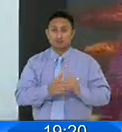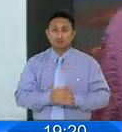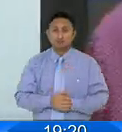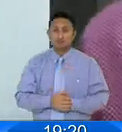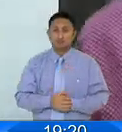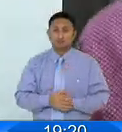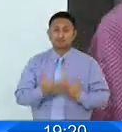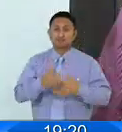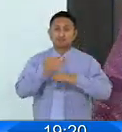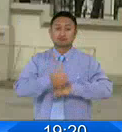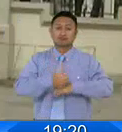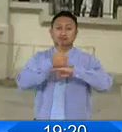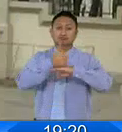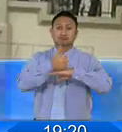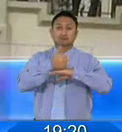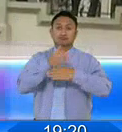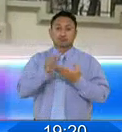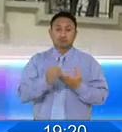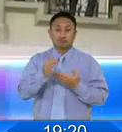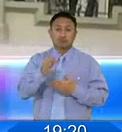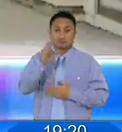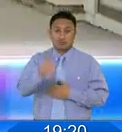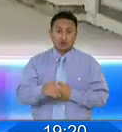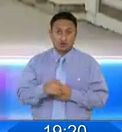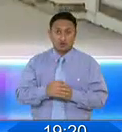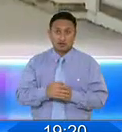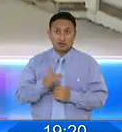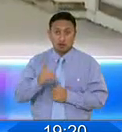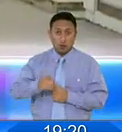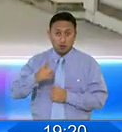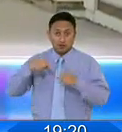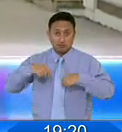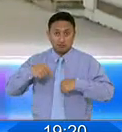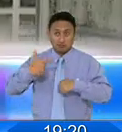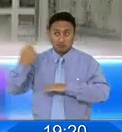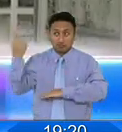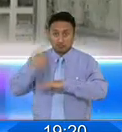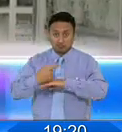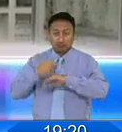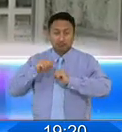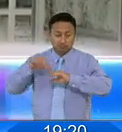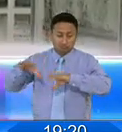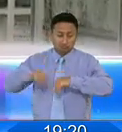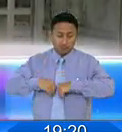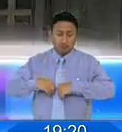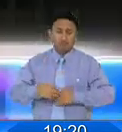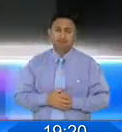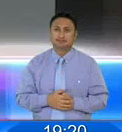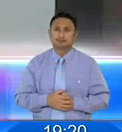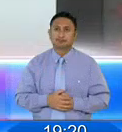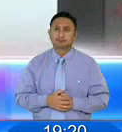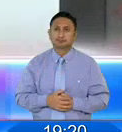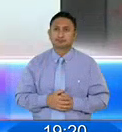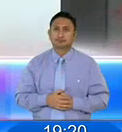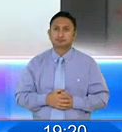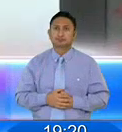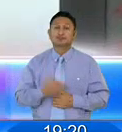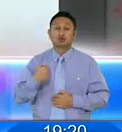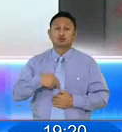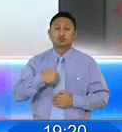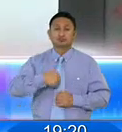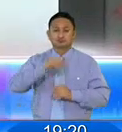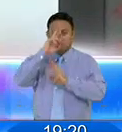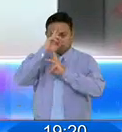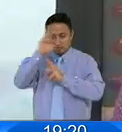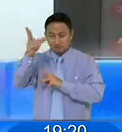La autoridad local del Cantón Daule aseguró que acatará la disposición del organismo nacional. Así que nosotros vamos a respetar